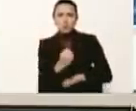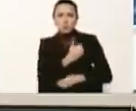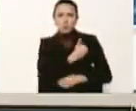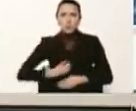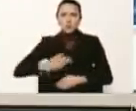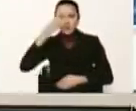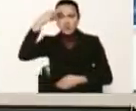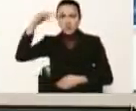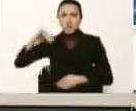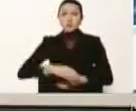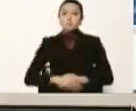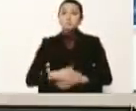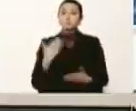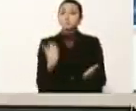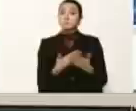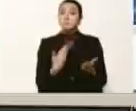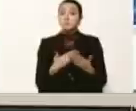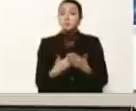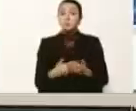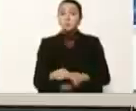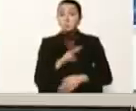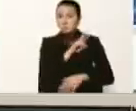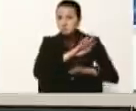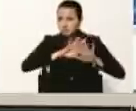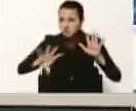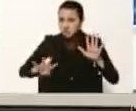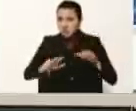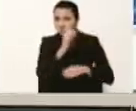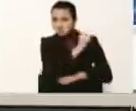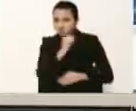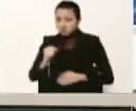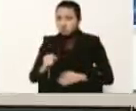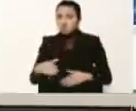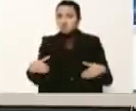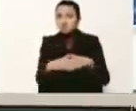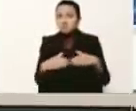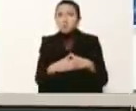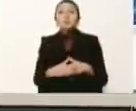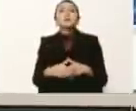evidencias, 26 mercenarios colombianos,